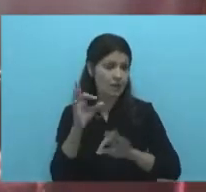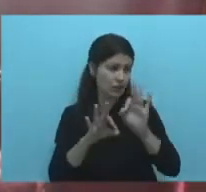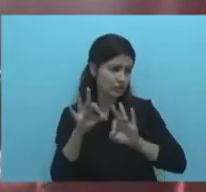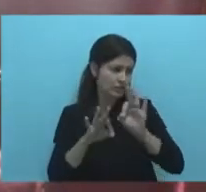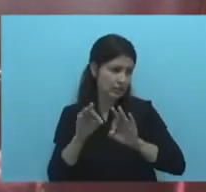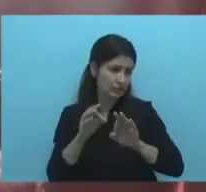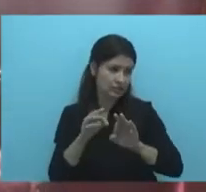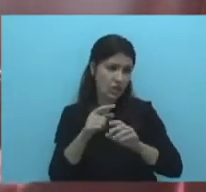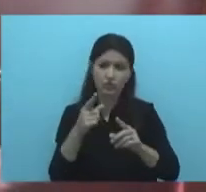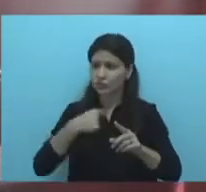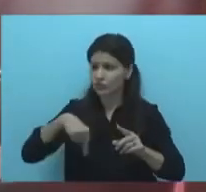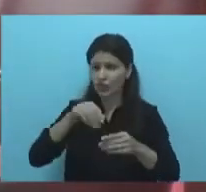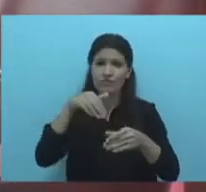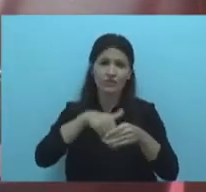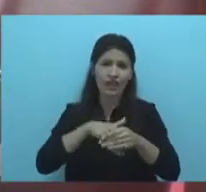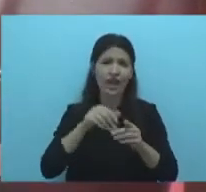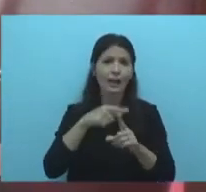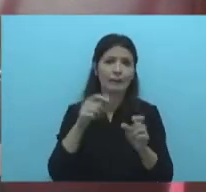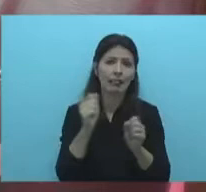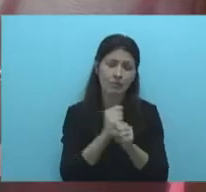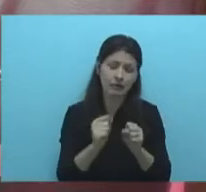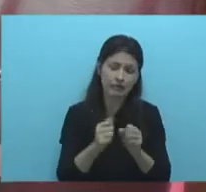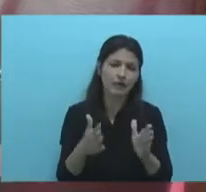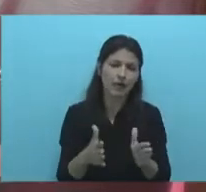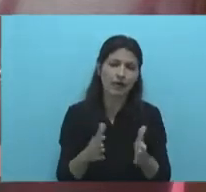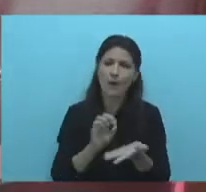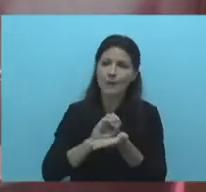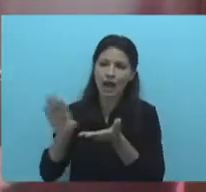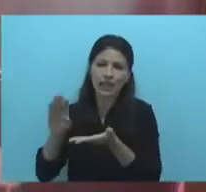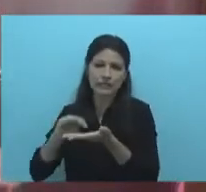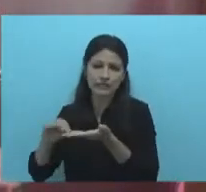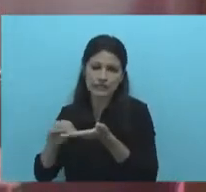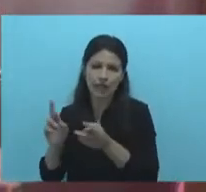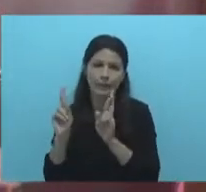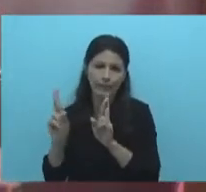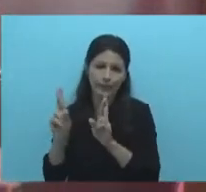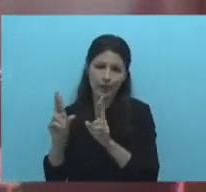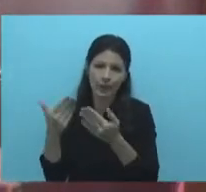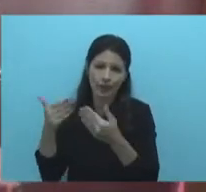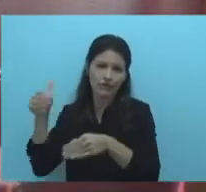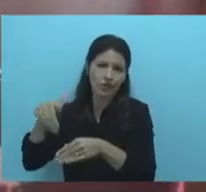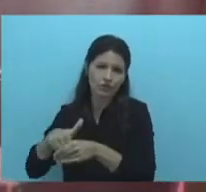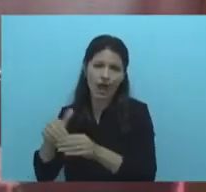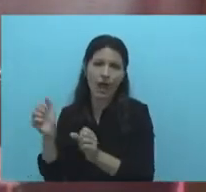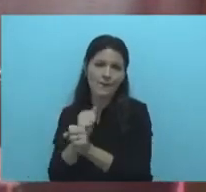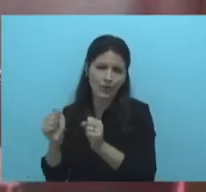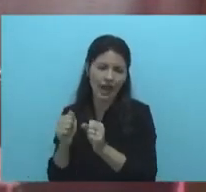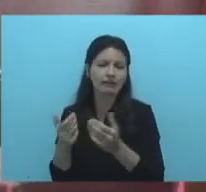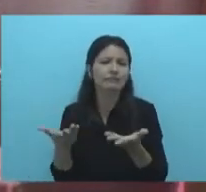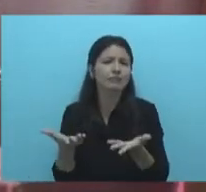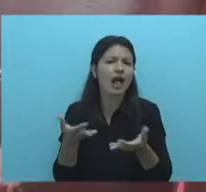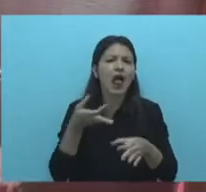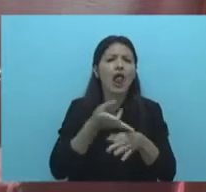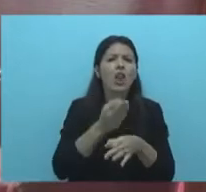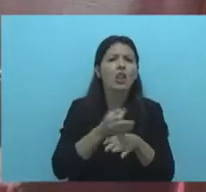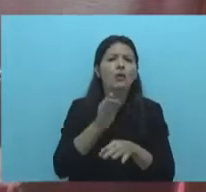sanción en esta Cámara. Esperamos que próximamente lo pueda tratar el Senado de la provincia. Cuando hablamos de educación